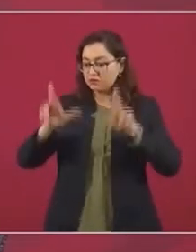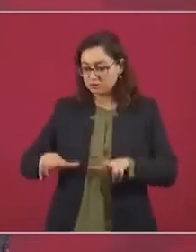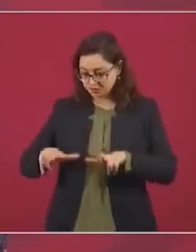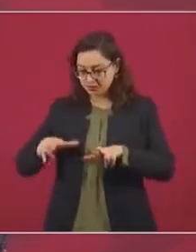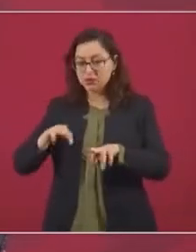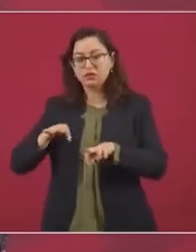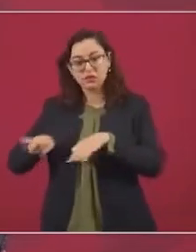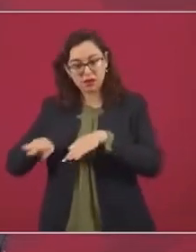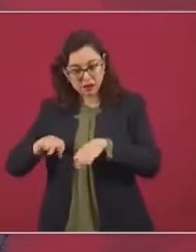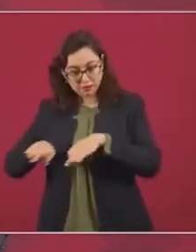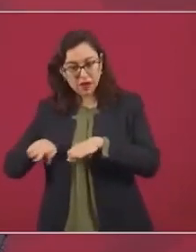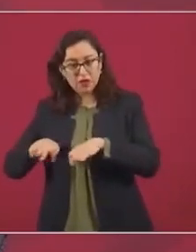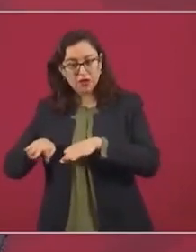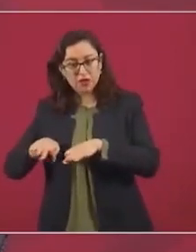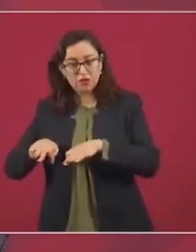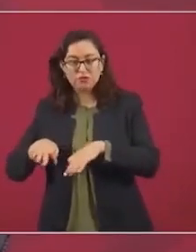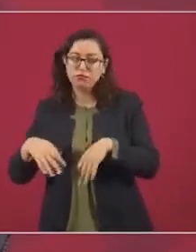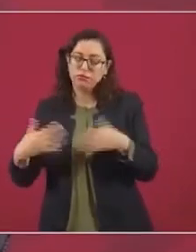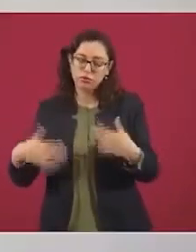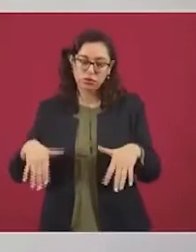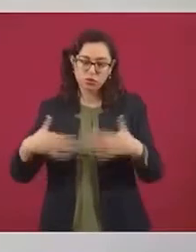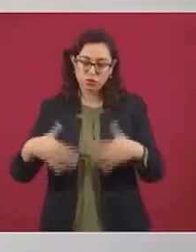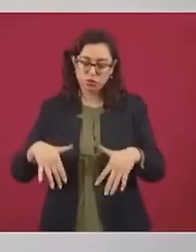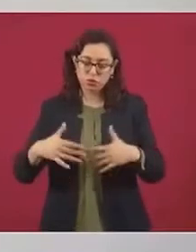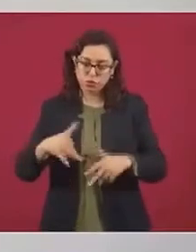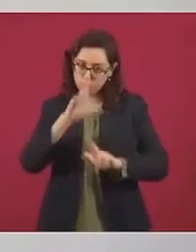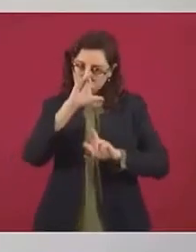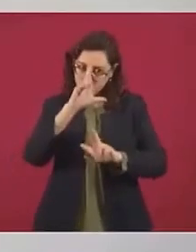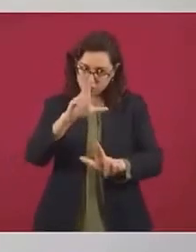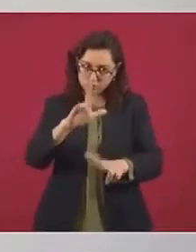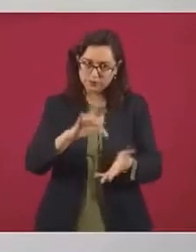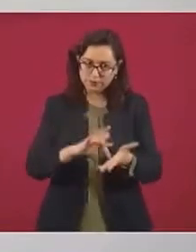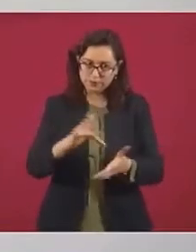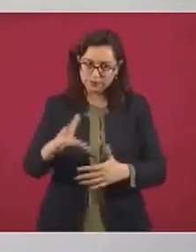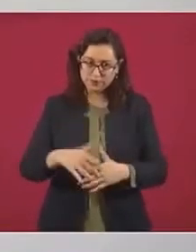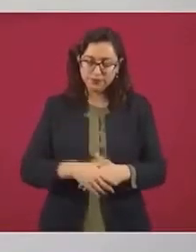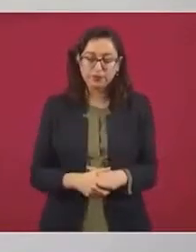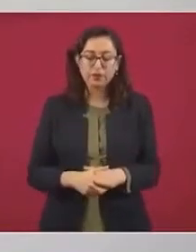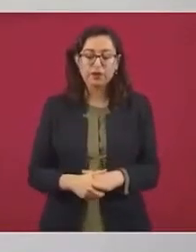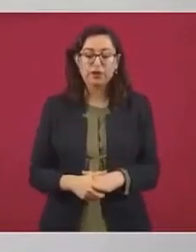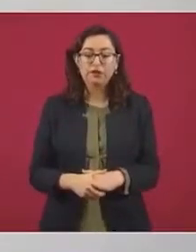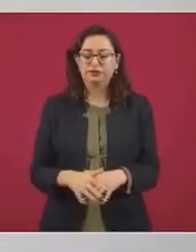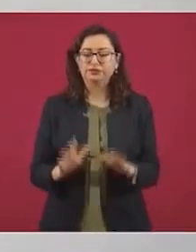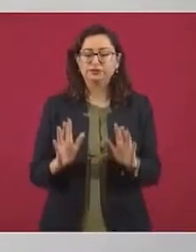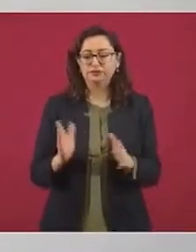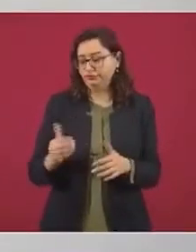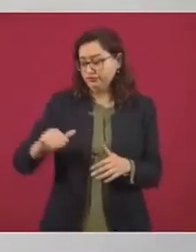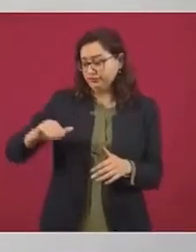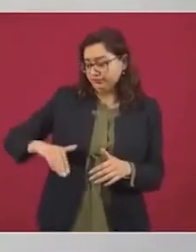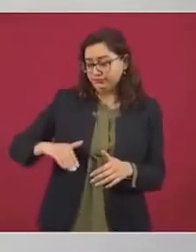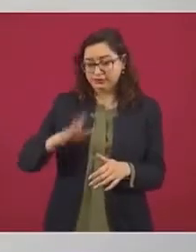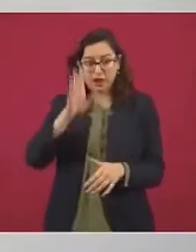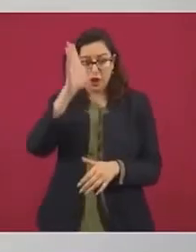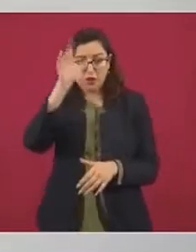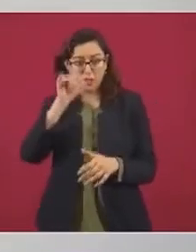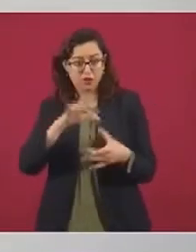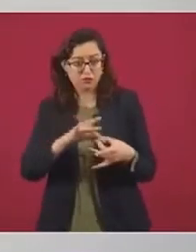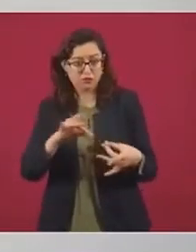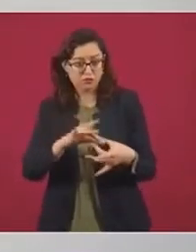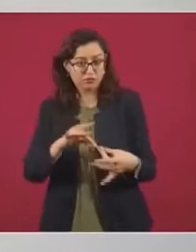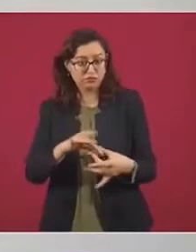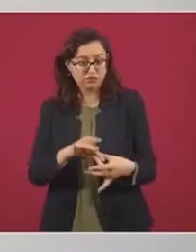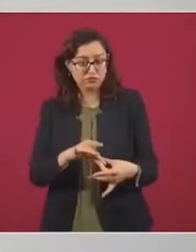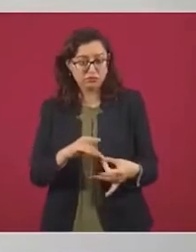Este documento que nos leyó una parte la Secretaría de Trabajo, ayer lo